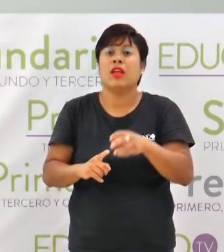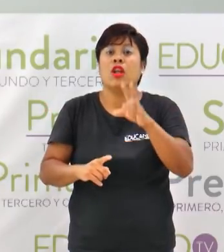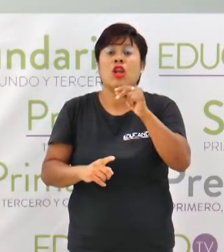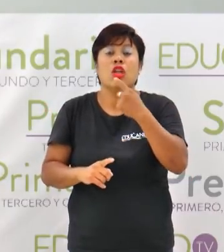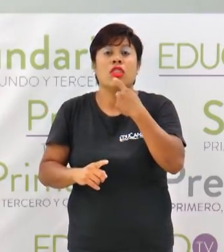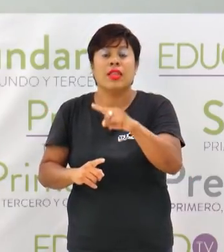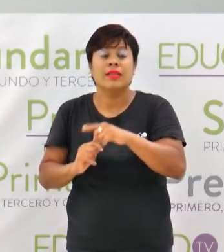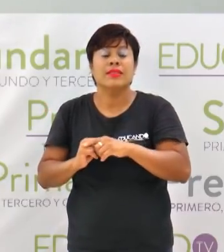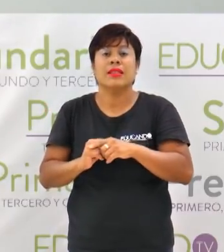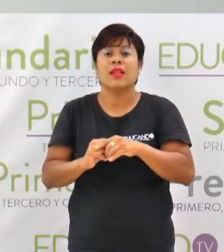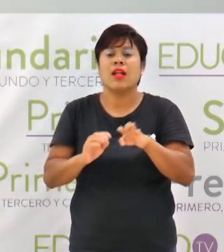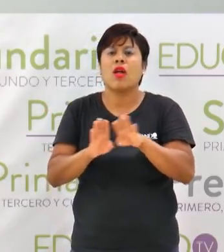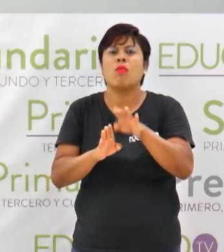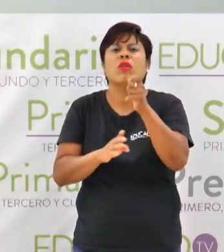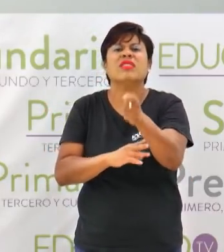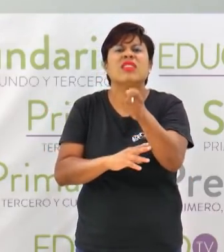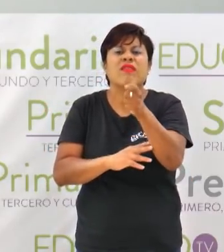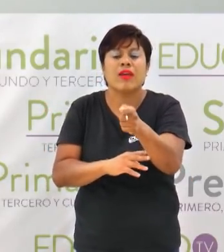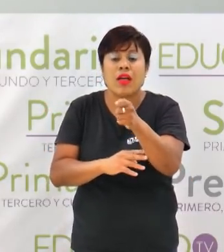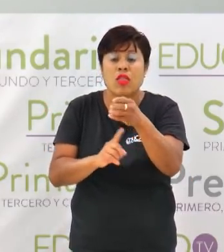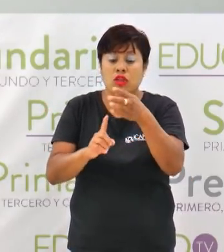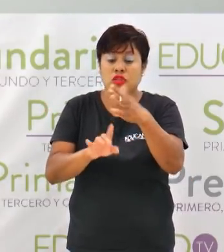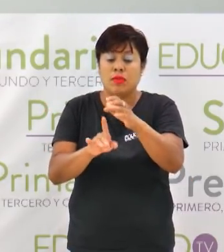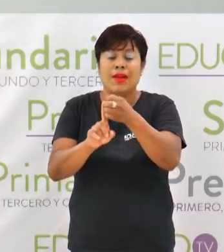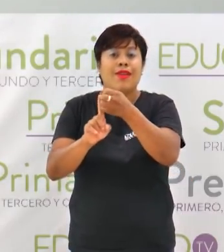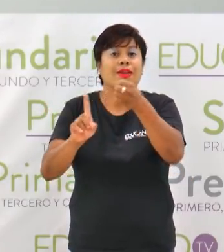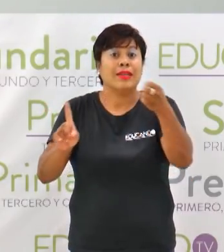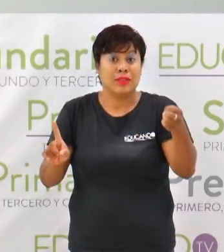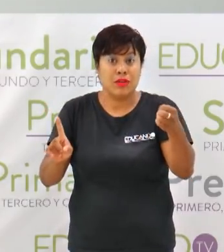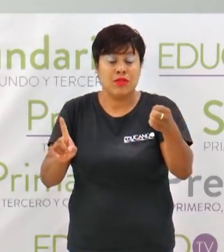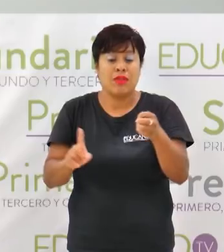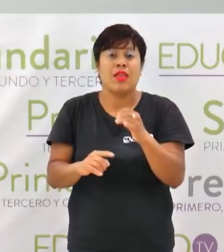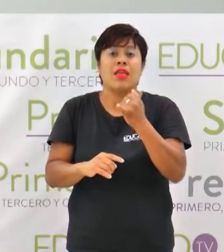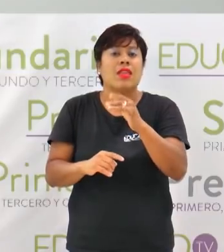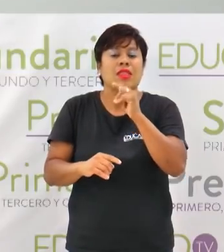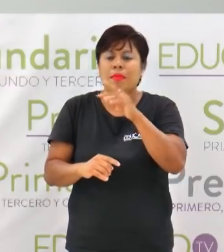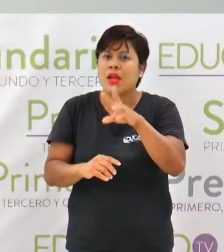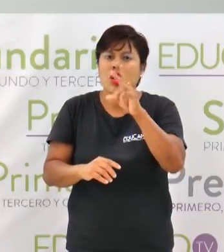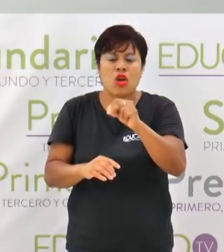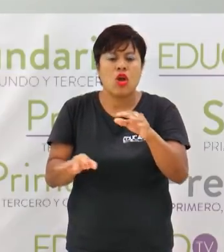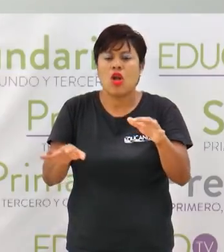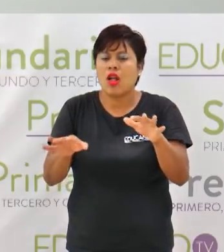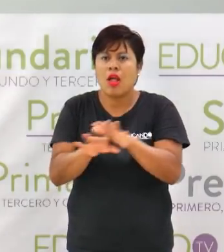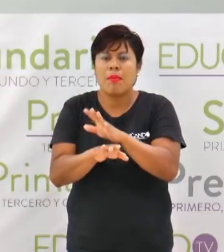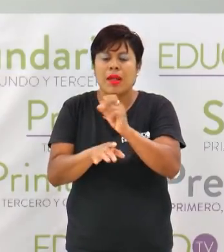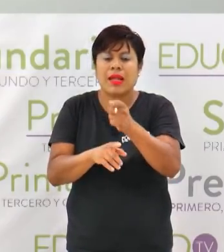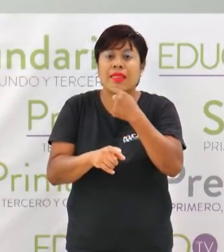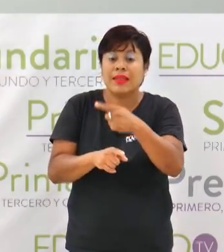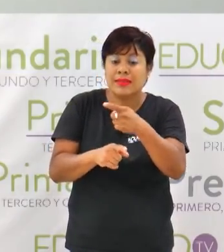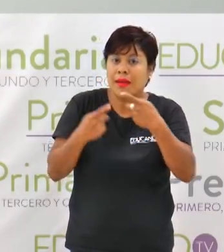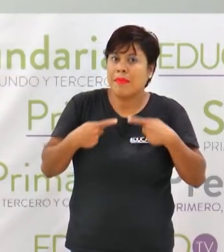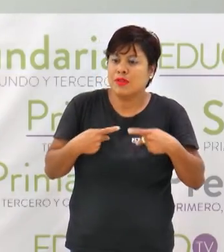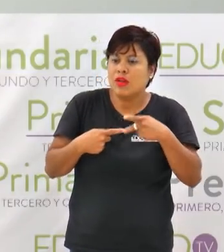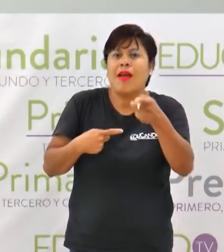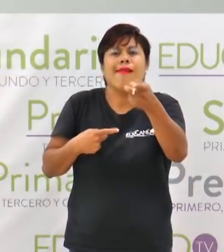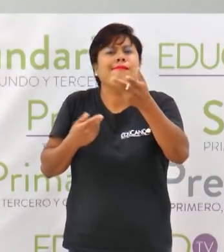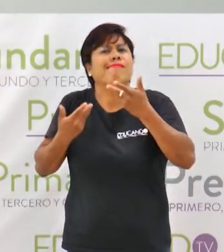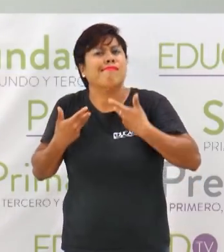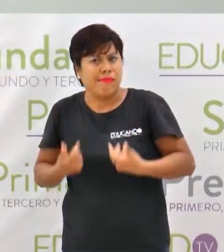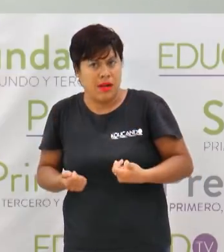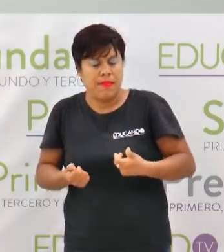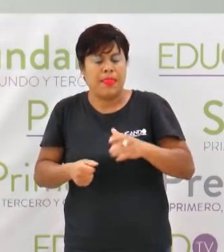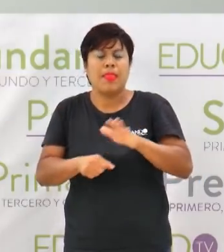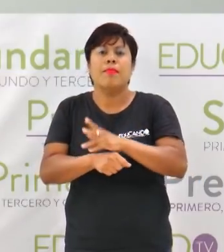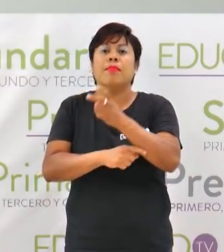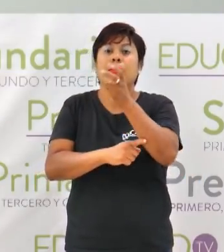No modifica el significado de la oración, ni tampoco modifica lo que el receptor entiende. Es